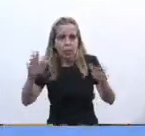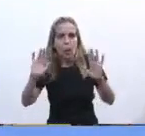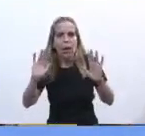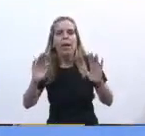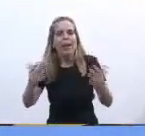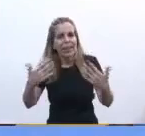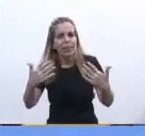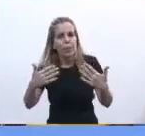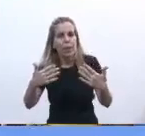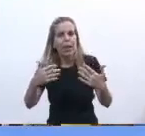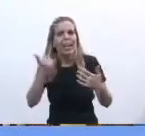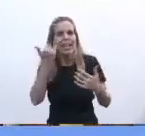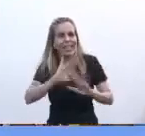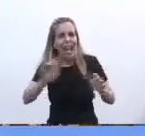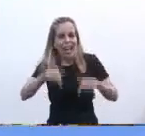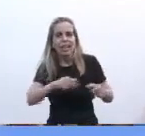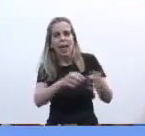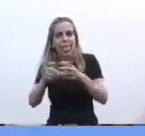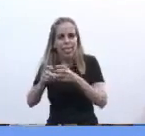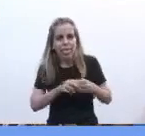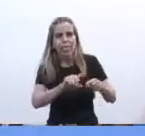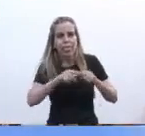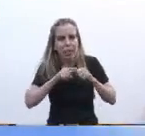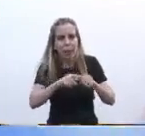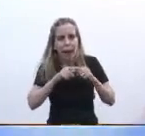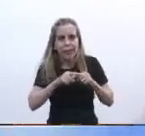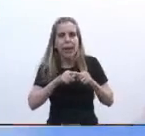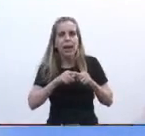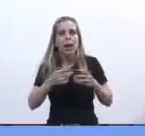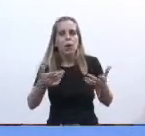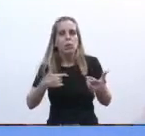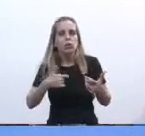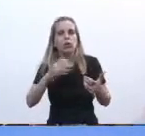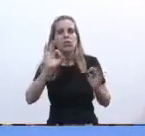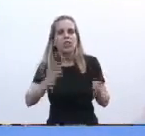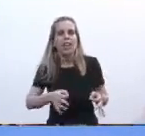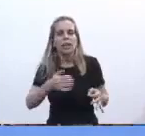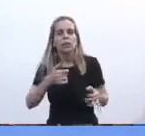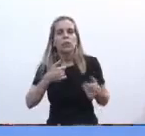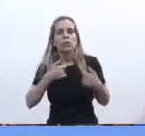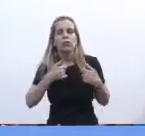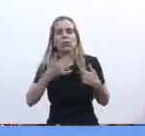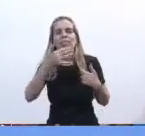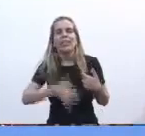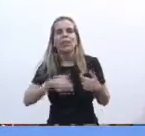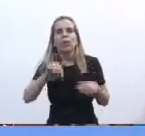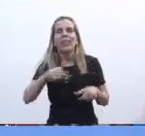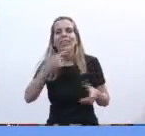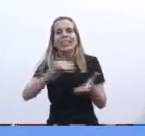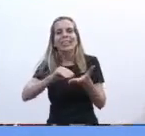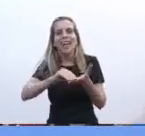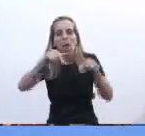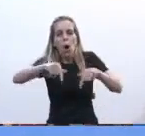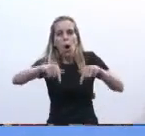y lo estemos discutiendo que estemos dando ese debate porque entiendo que este es otro senado